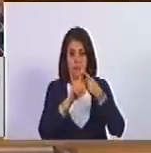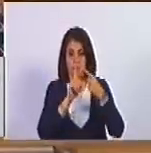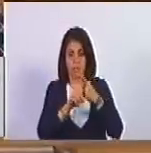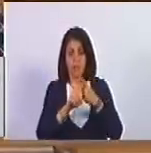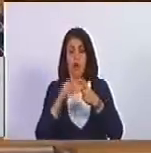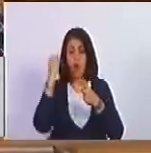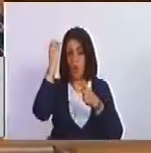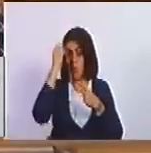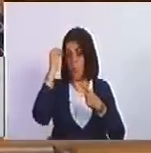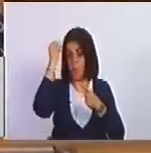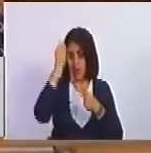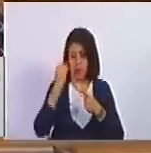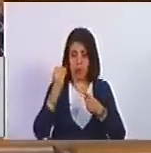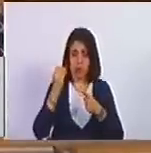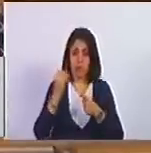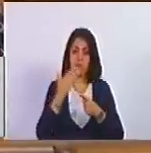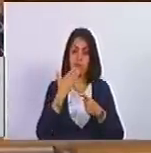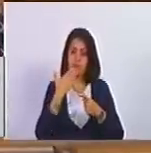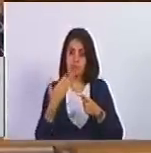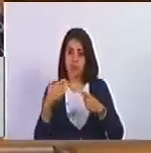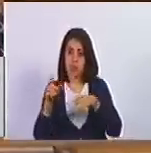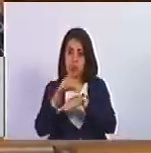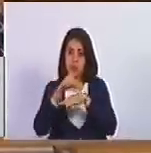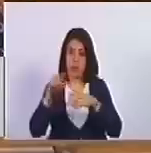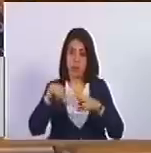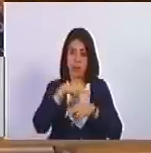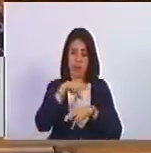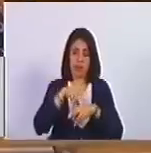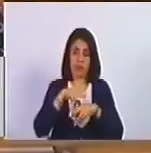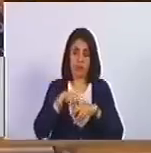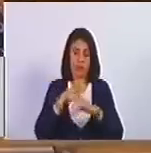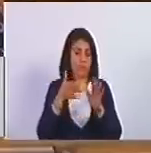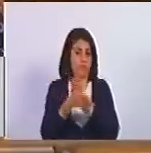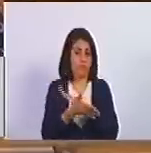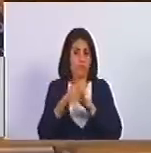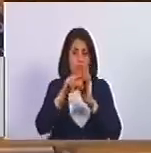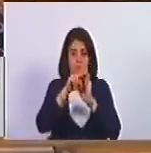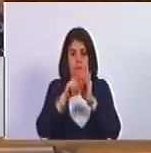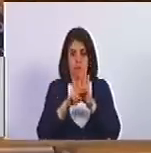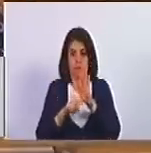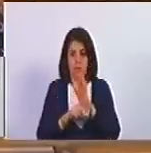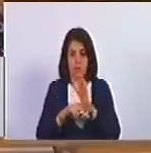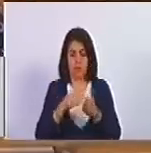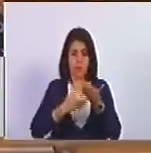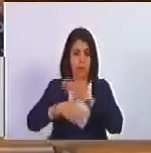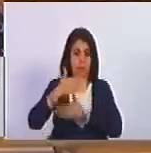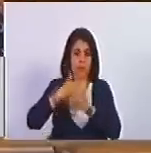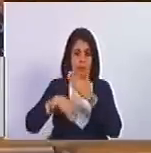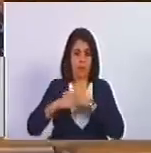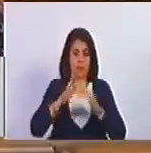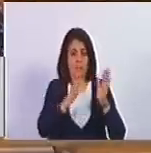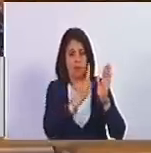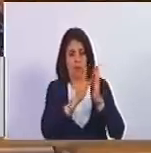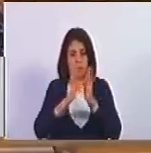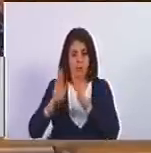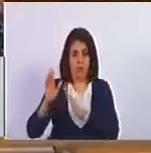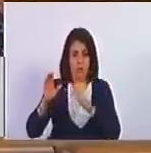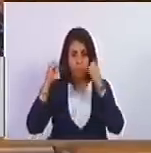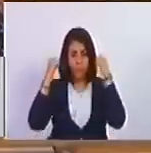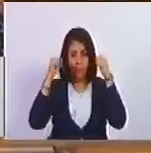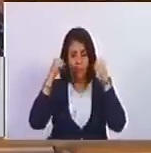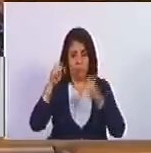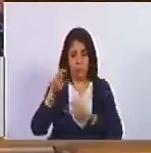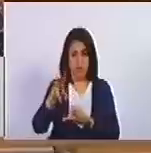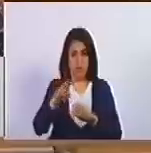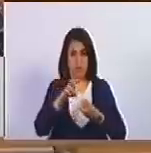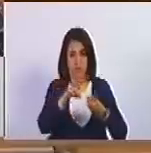Dar opinión a solicitud del Ejecutivo Nacional en relación con las medidas para la armonización y coordinación del ejercicio